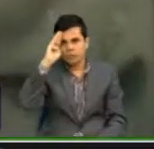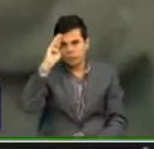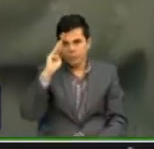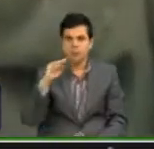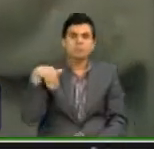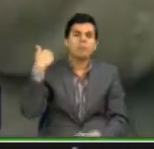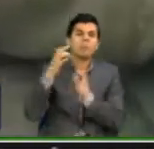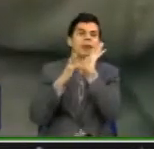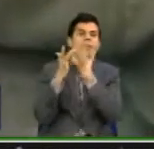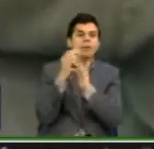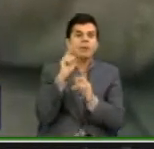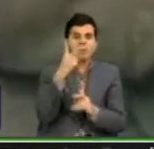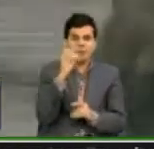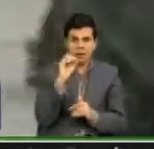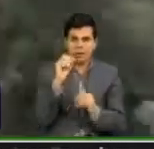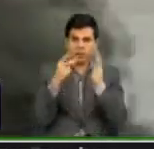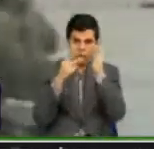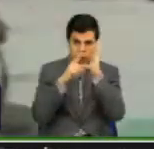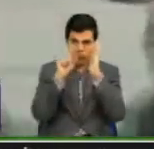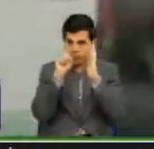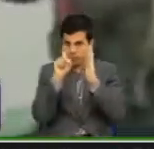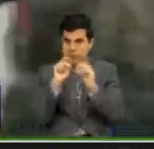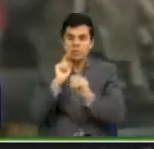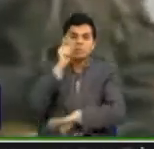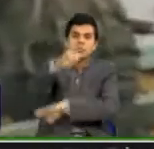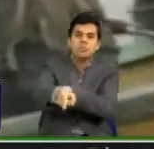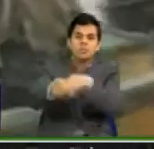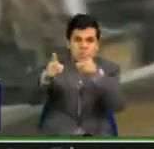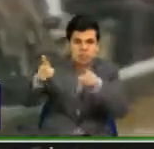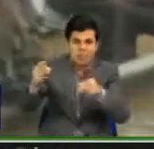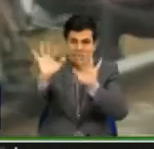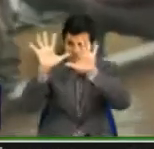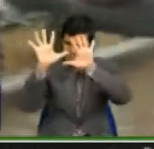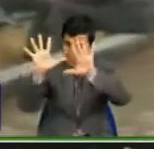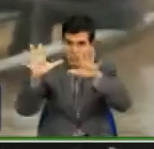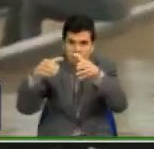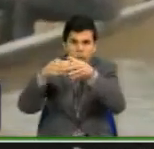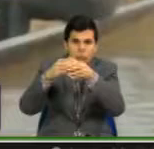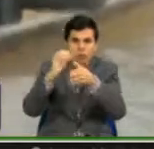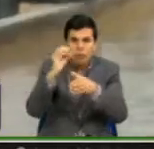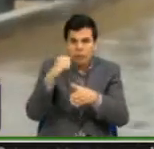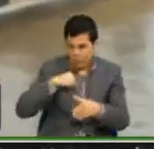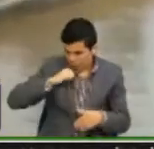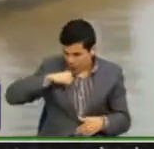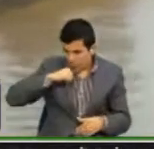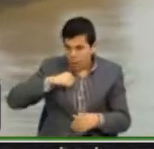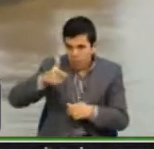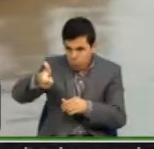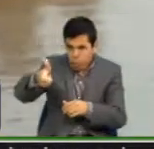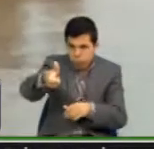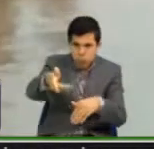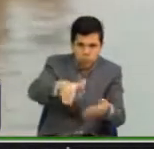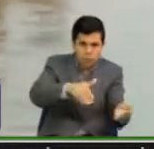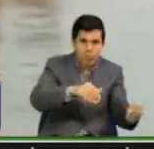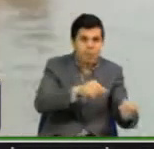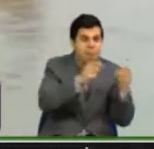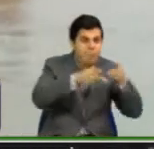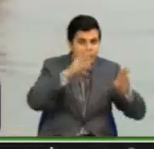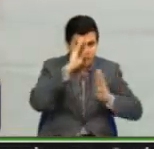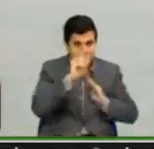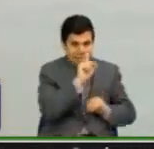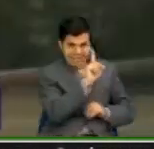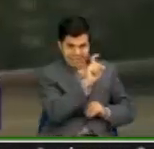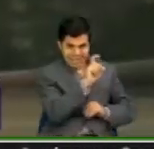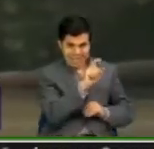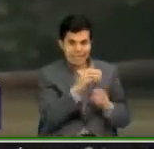20 de abril de 2006 mega te ordenó el asesinato de 10 detectives del desaparecido das seis soldados y un informante que